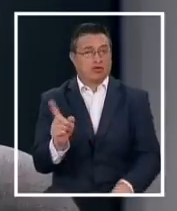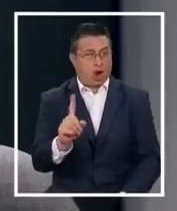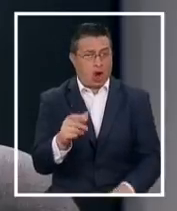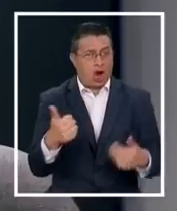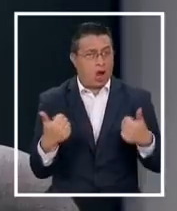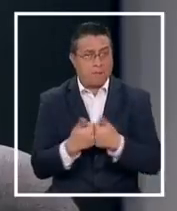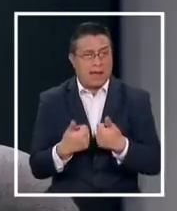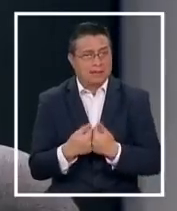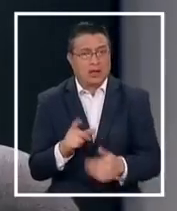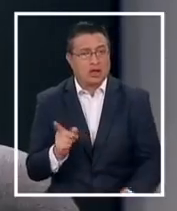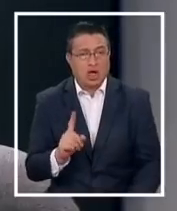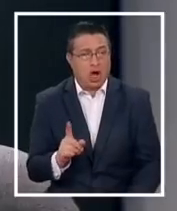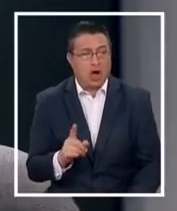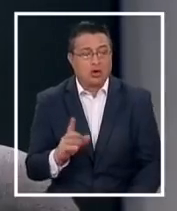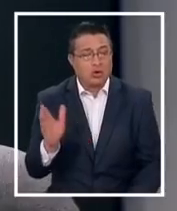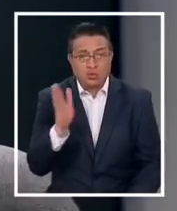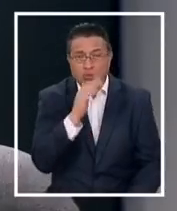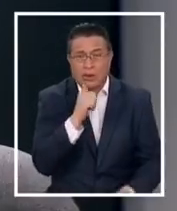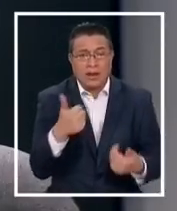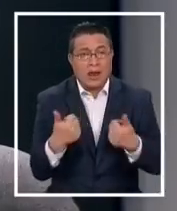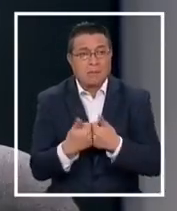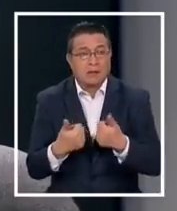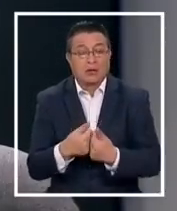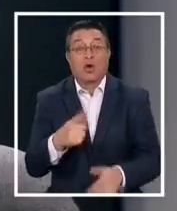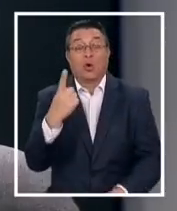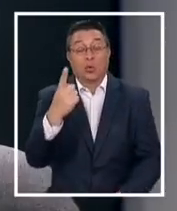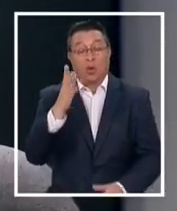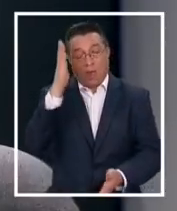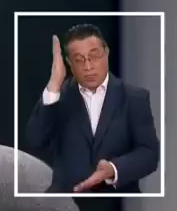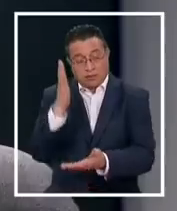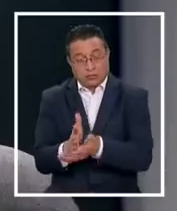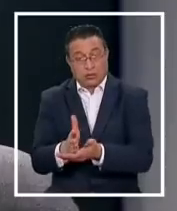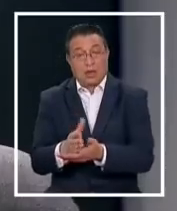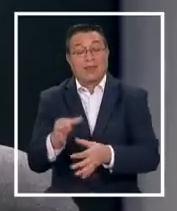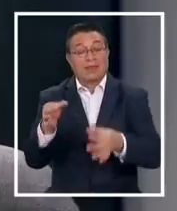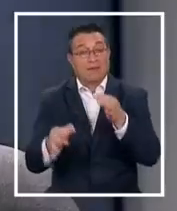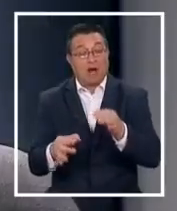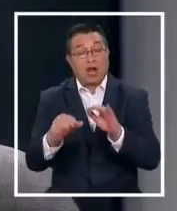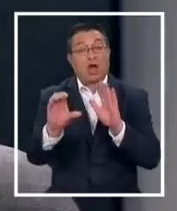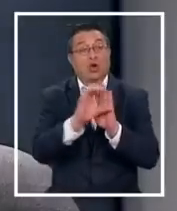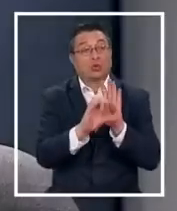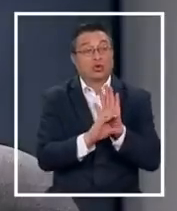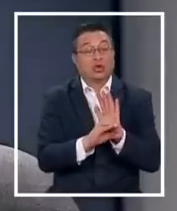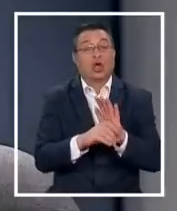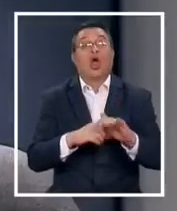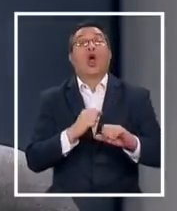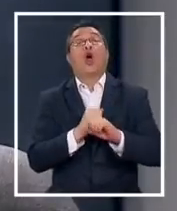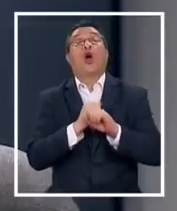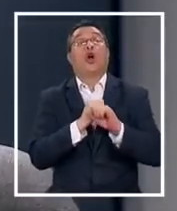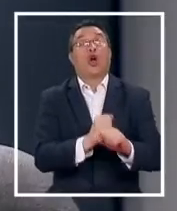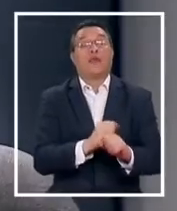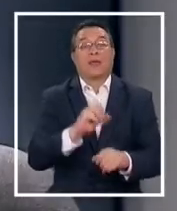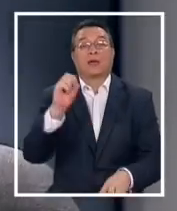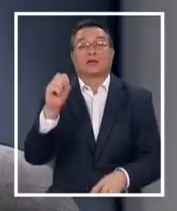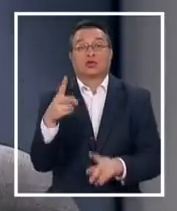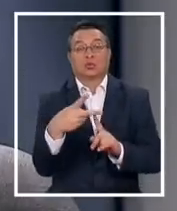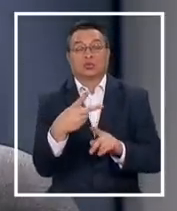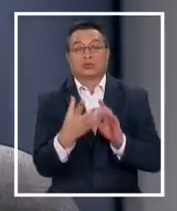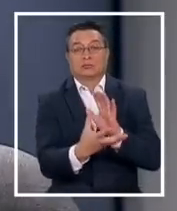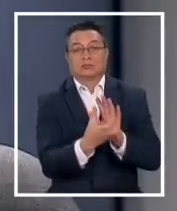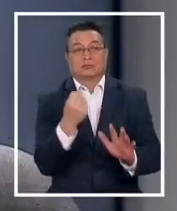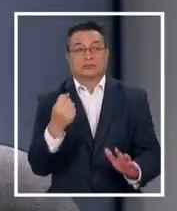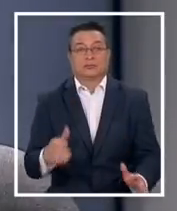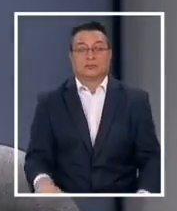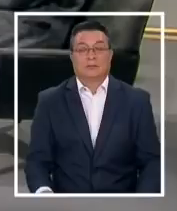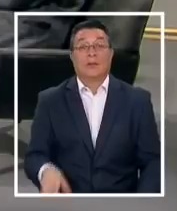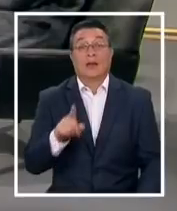empate. Esa es la verdad, no hubo empate. Hubo un fallo del Tribunal Constitucional en contra del segundo retiro. Ahora, dale,